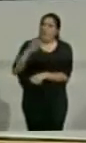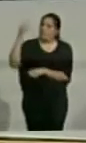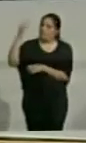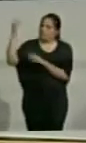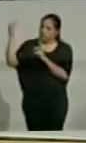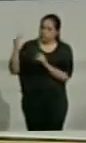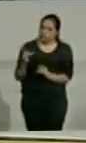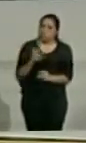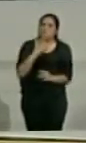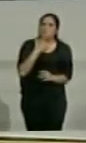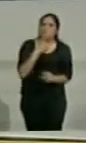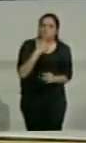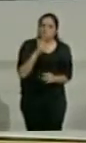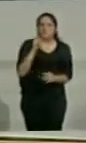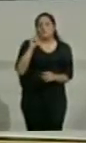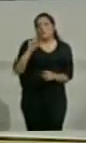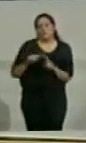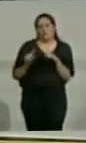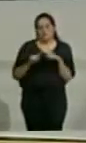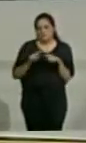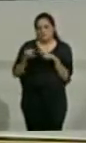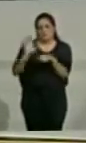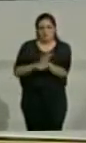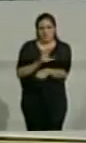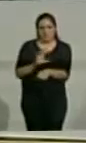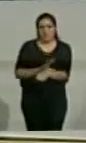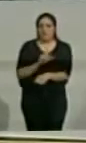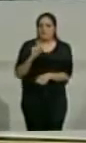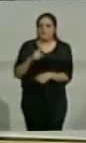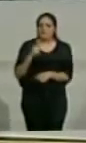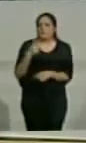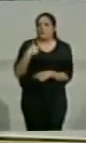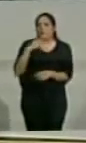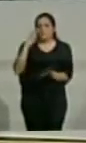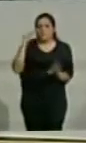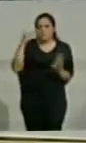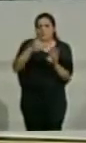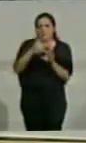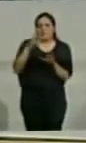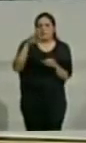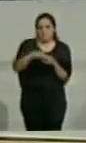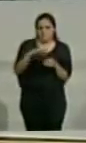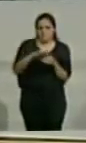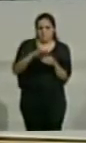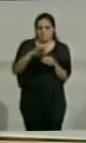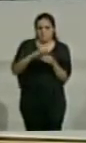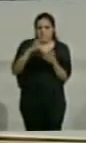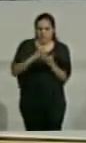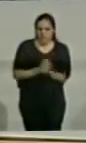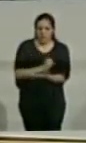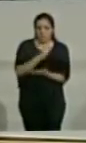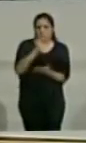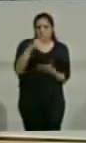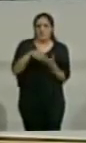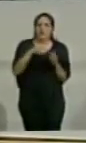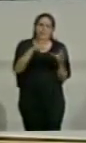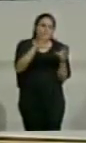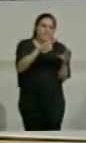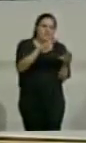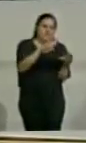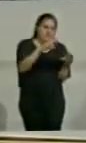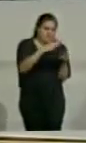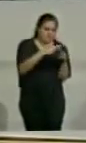e impulsaremos acciones para el ahorro y uso eficiente de la energía eléctrica. Vamos a cuidar nuestros recursos y